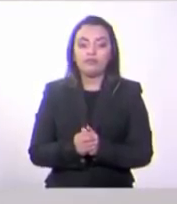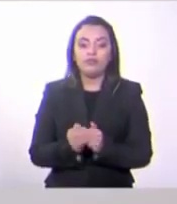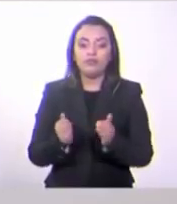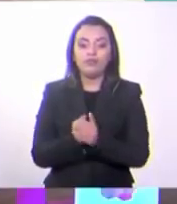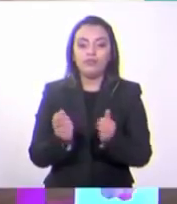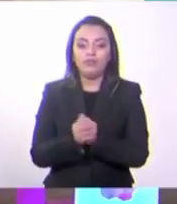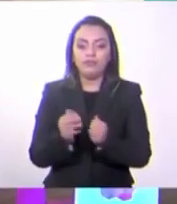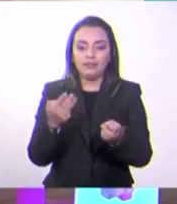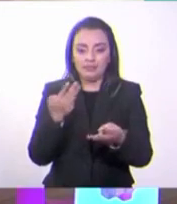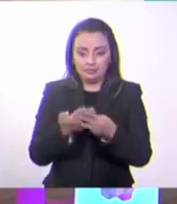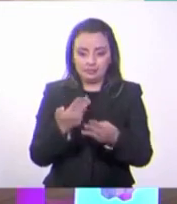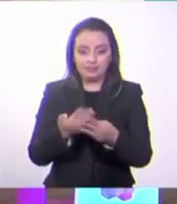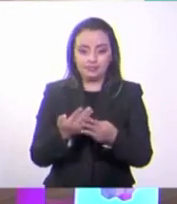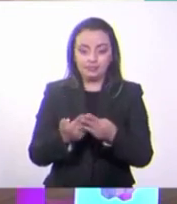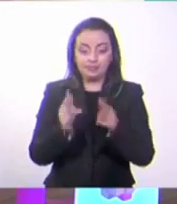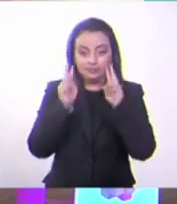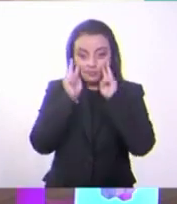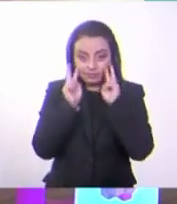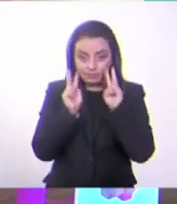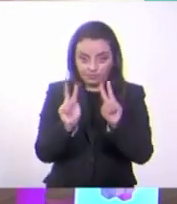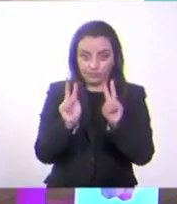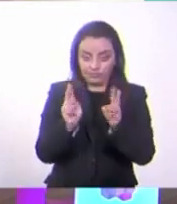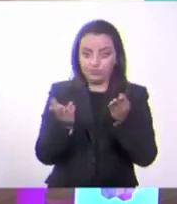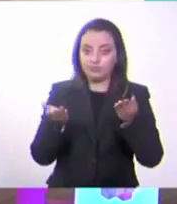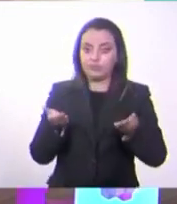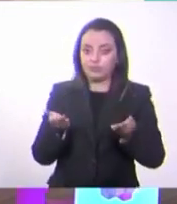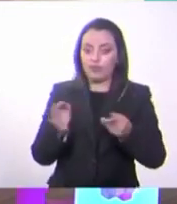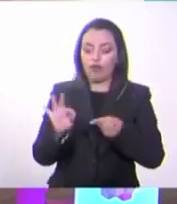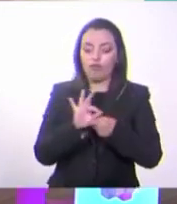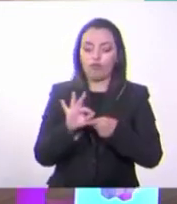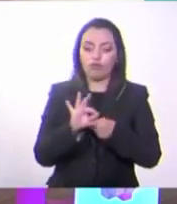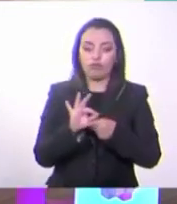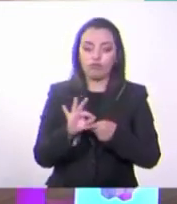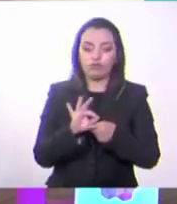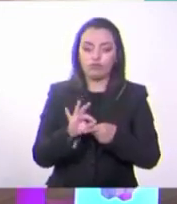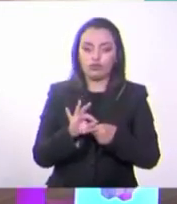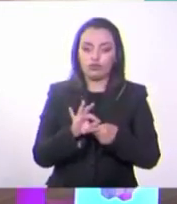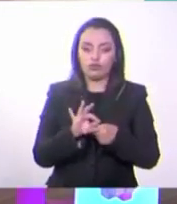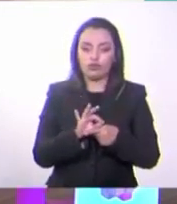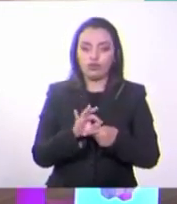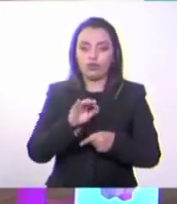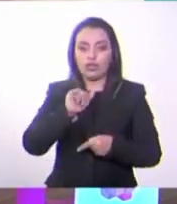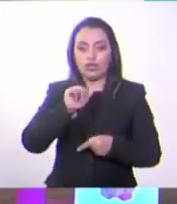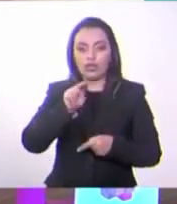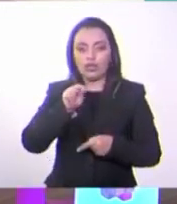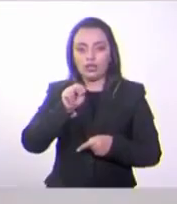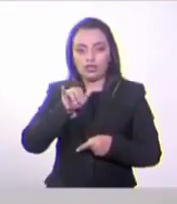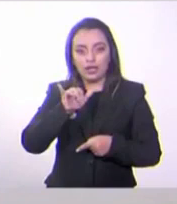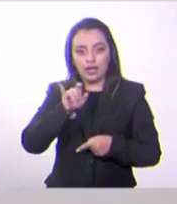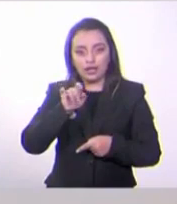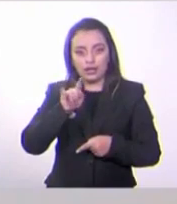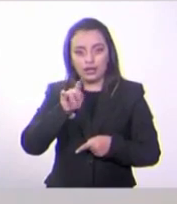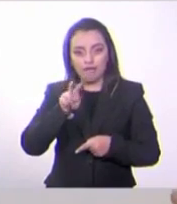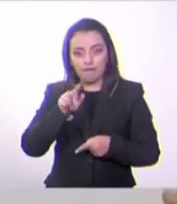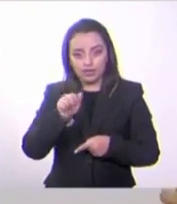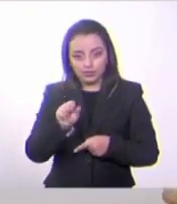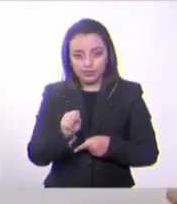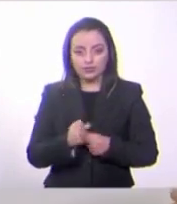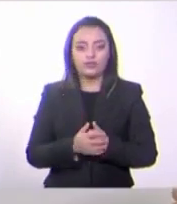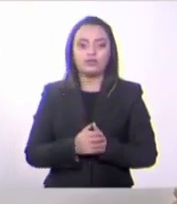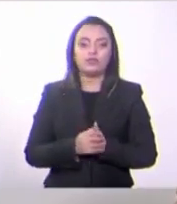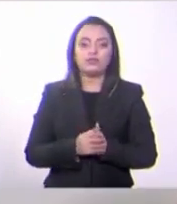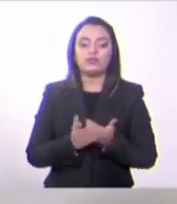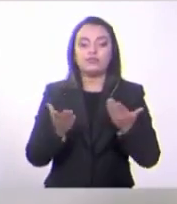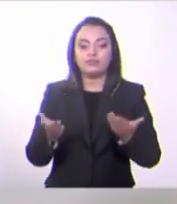Vamos a ver cuáles de las funciones que aparecen en la sección de problemas son inyectivas o no. Me parece.